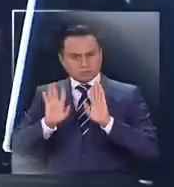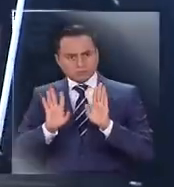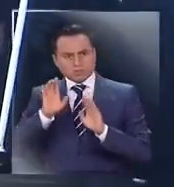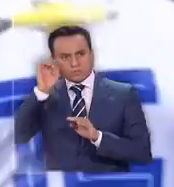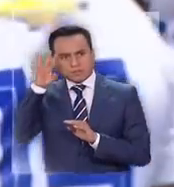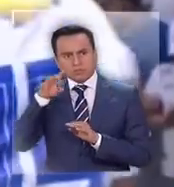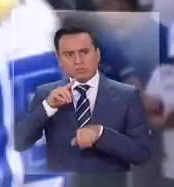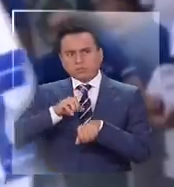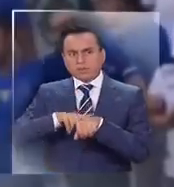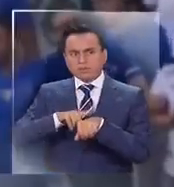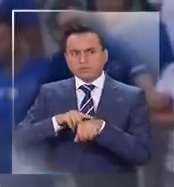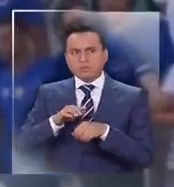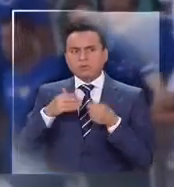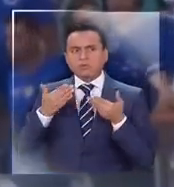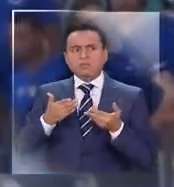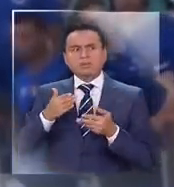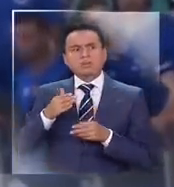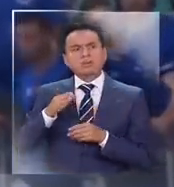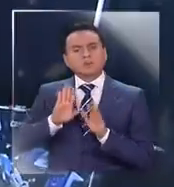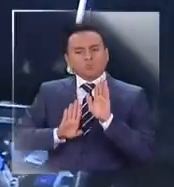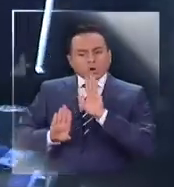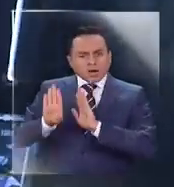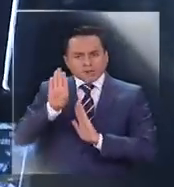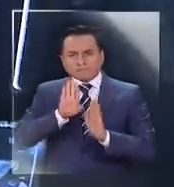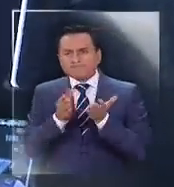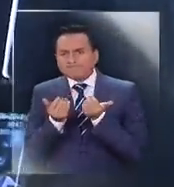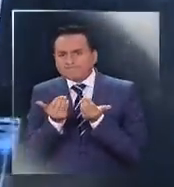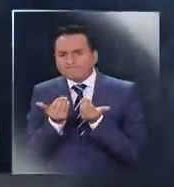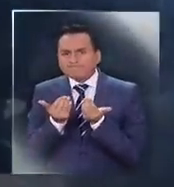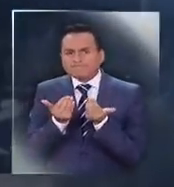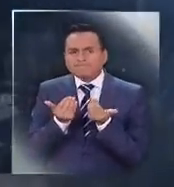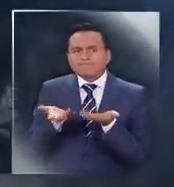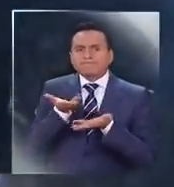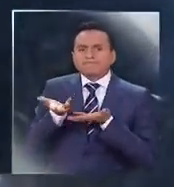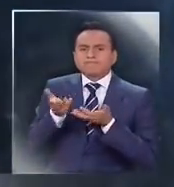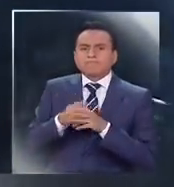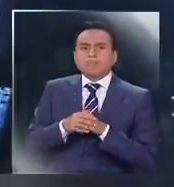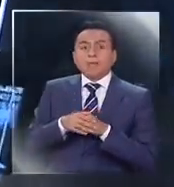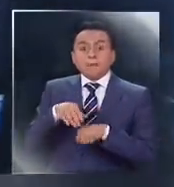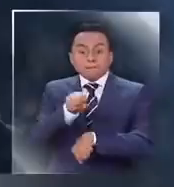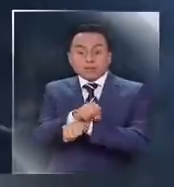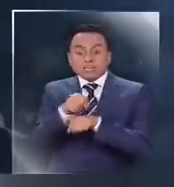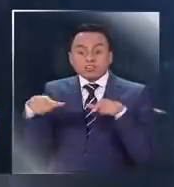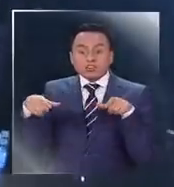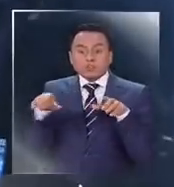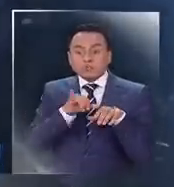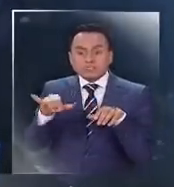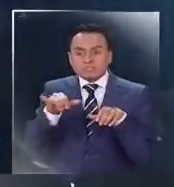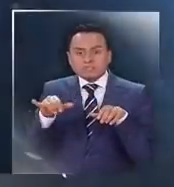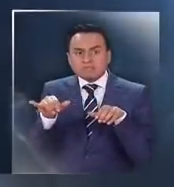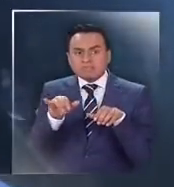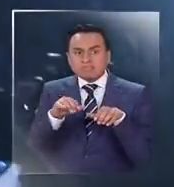sabiendo en el momento que estamos, tomando los resguardos necesarios para que el partido no vaya a terminar